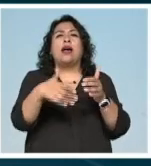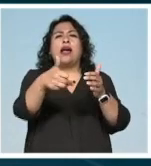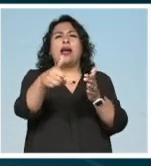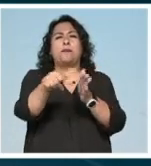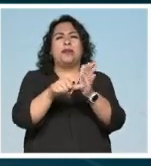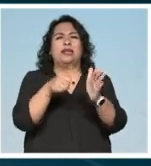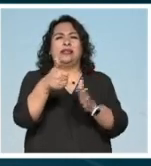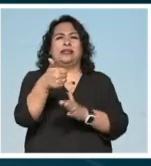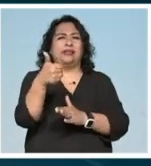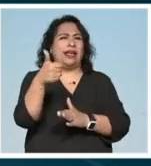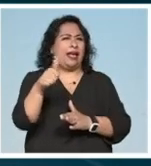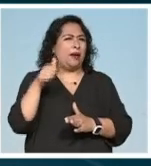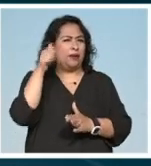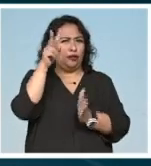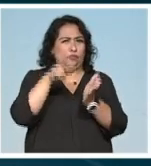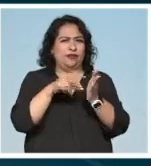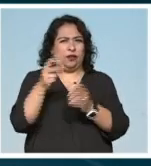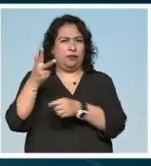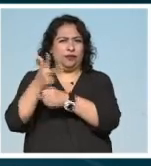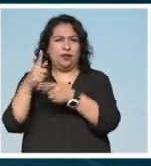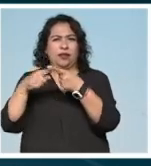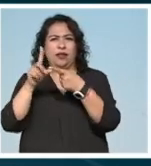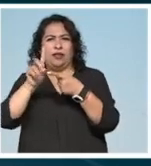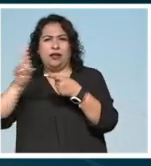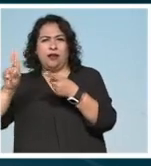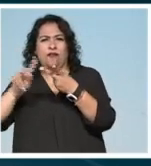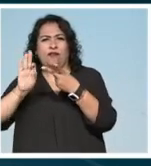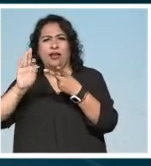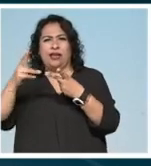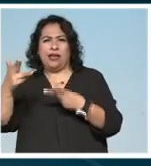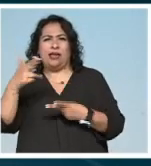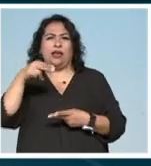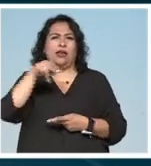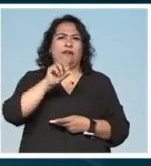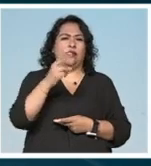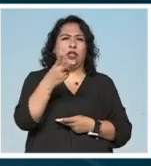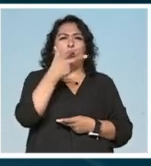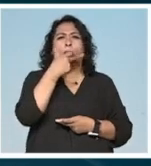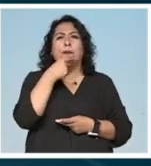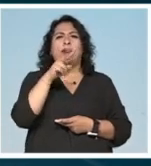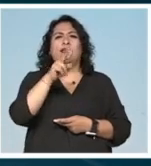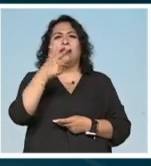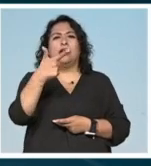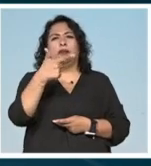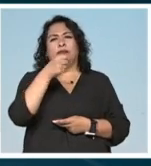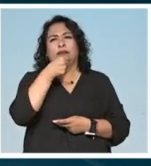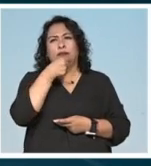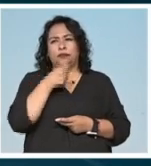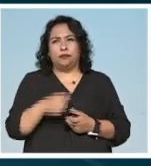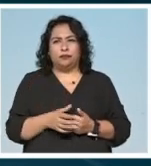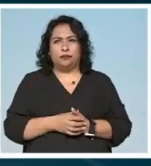de 2024. En la cámara, Daniel Rodríguez y Francisco Hidalgo, Noticias 22, Víctor Gaspar.